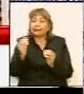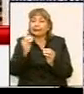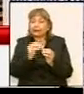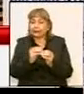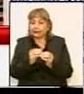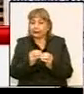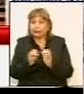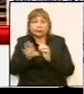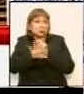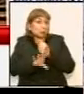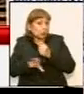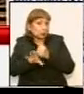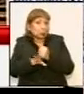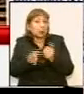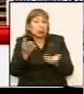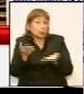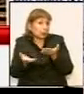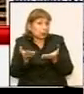adicional,